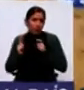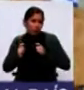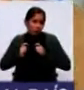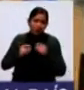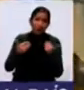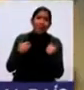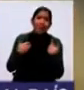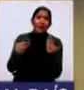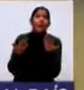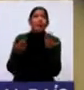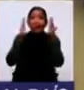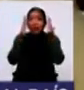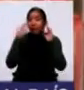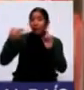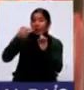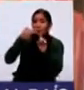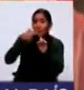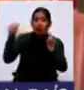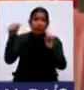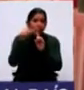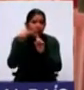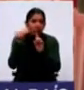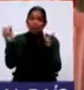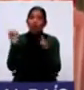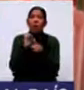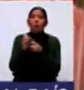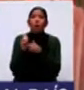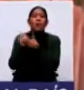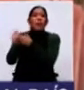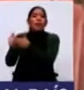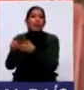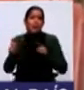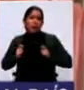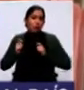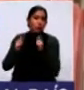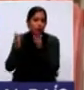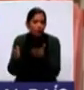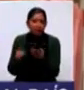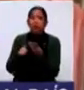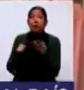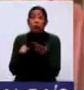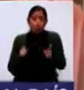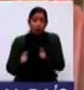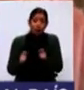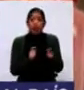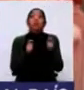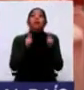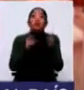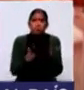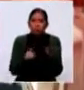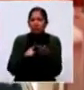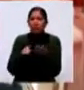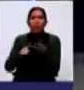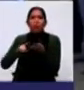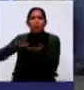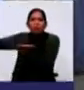por el sector de hospedaje, de guías de turismo, de operadores, agentes de turismo, del transporte de turismo exclusivo, la gastronomía,